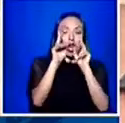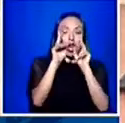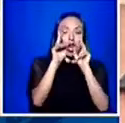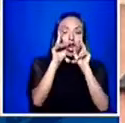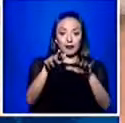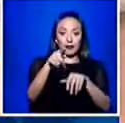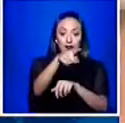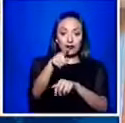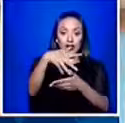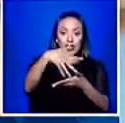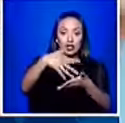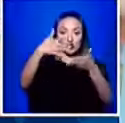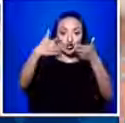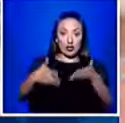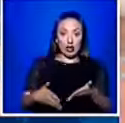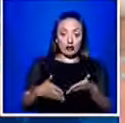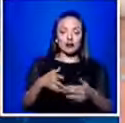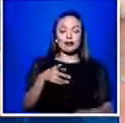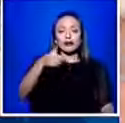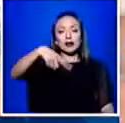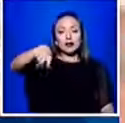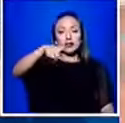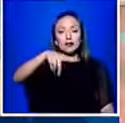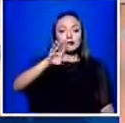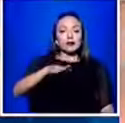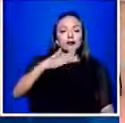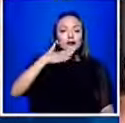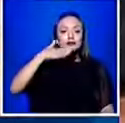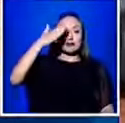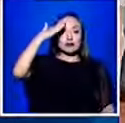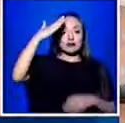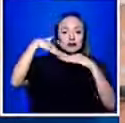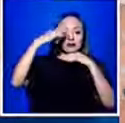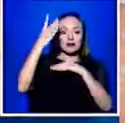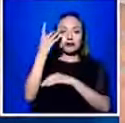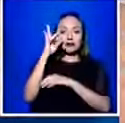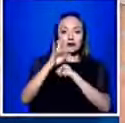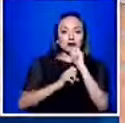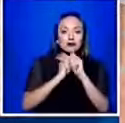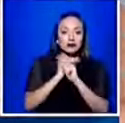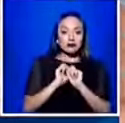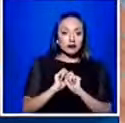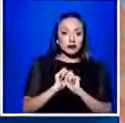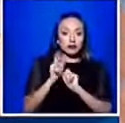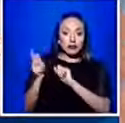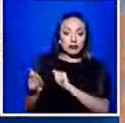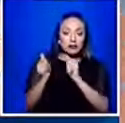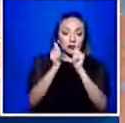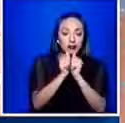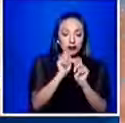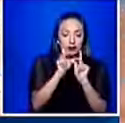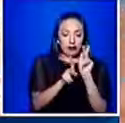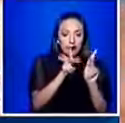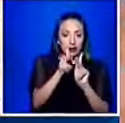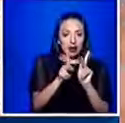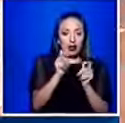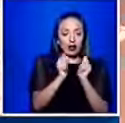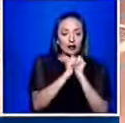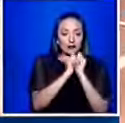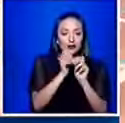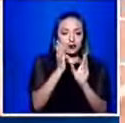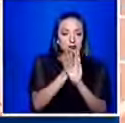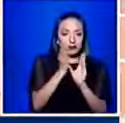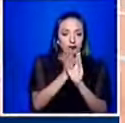es importante recalcar porque el municipio de Quito, a través del refuerzo académico que se realiza, del acompañamiento pedagógico y psicopedagógico